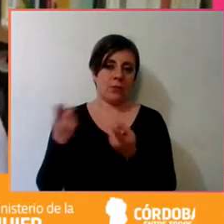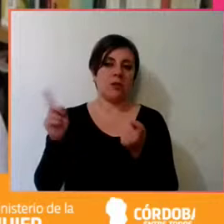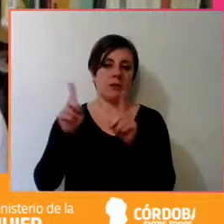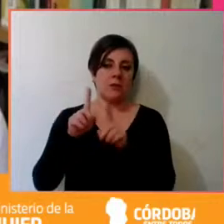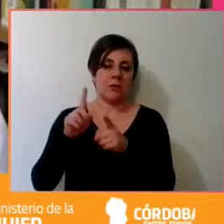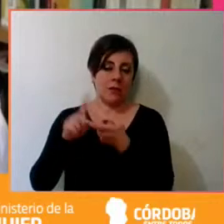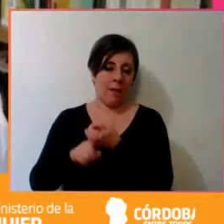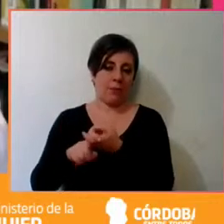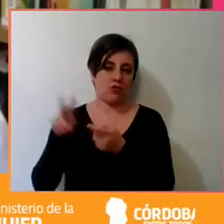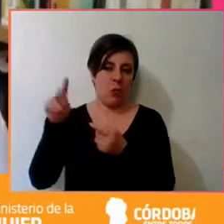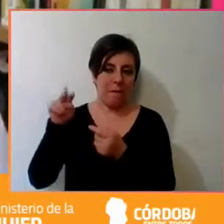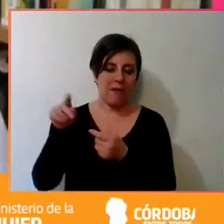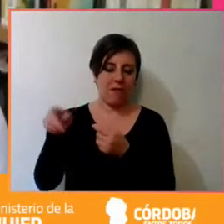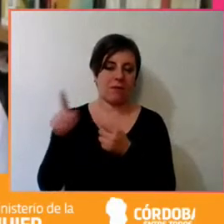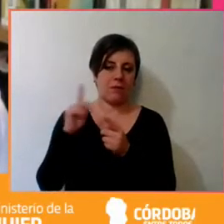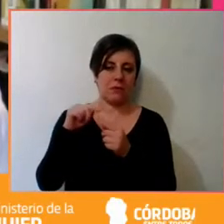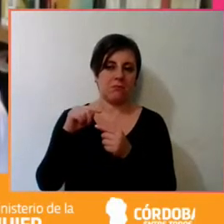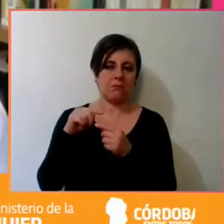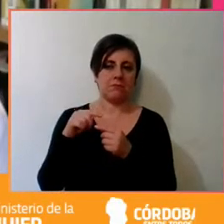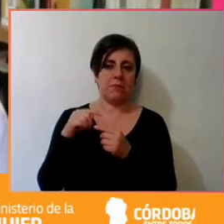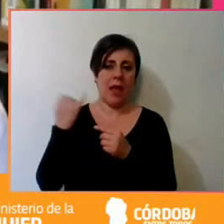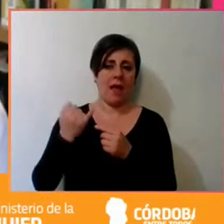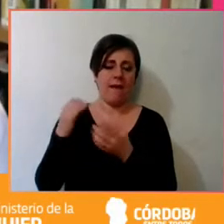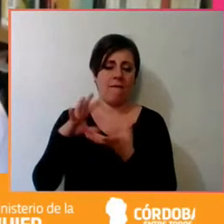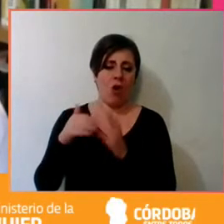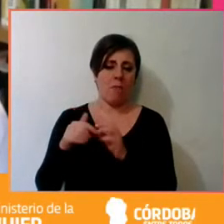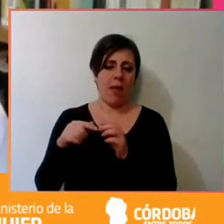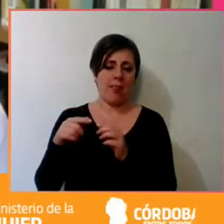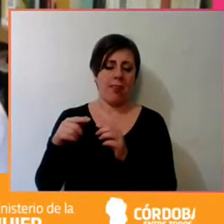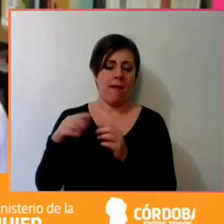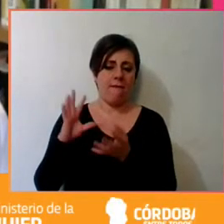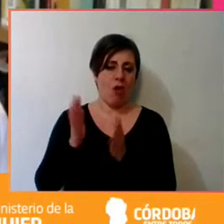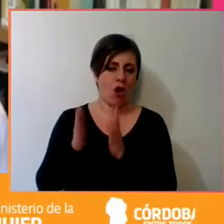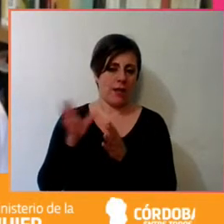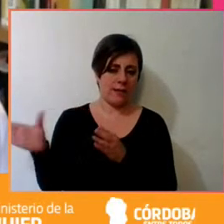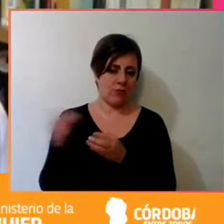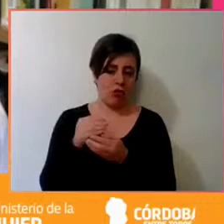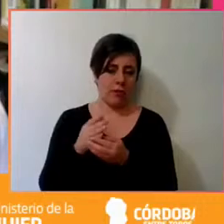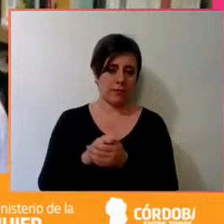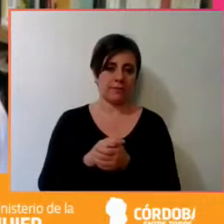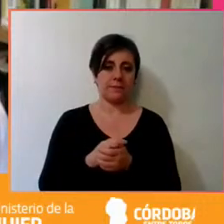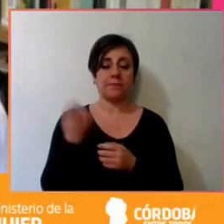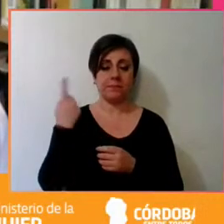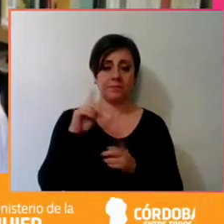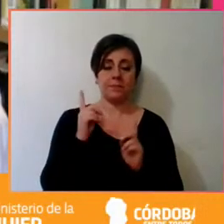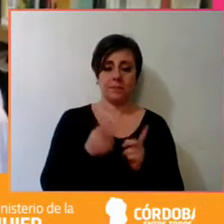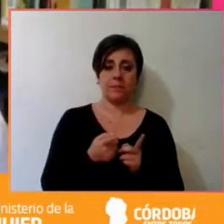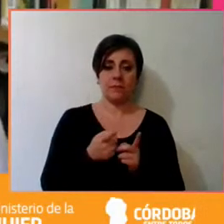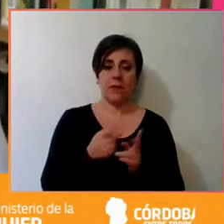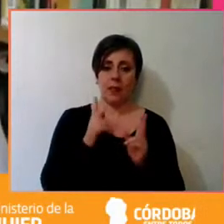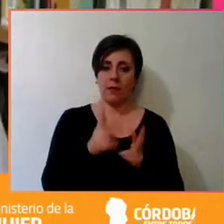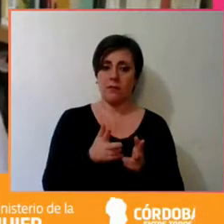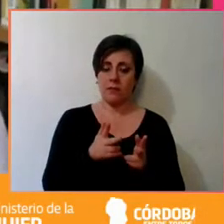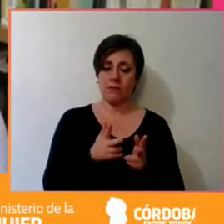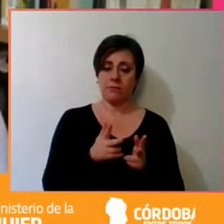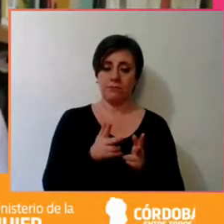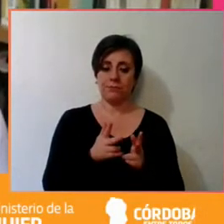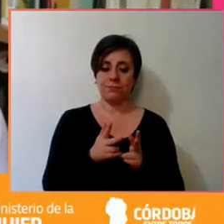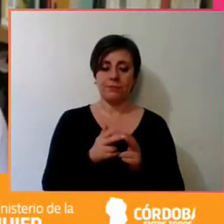en donde se presentan todas las formas de violencia. Pero hay que decir